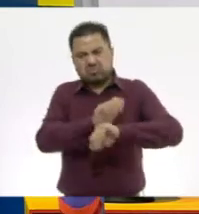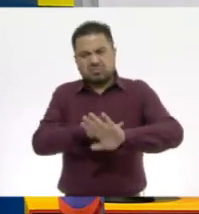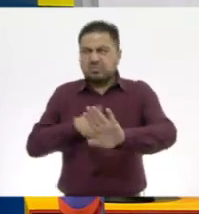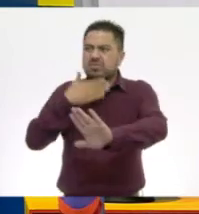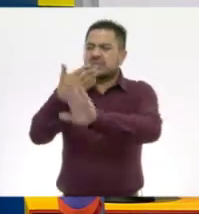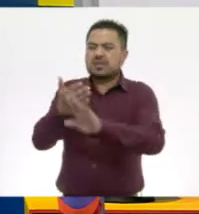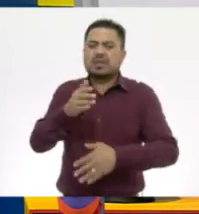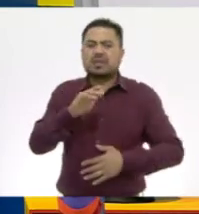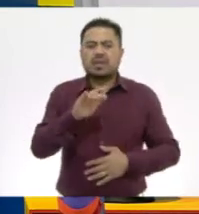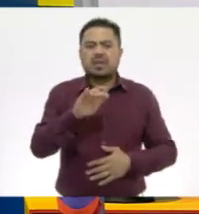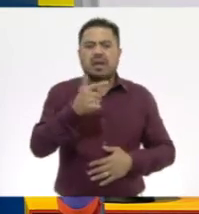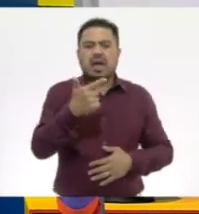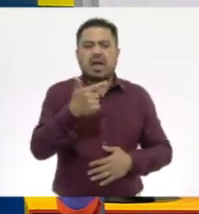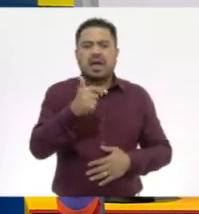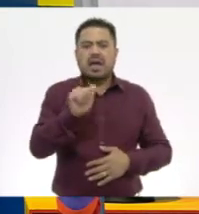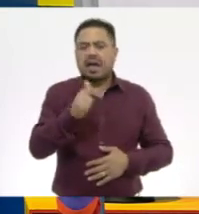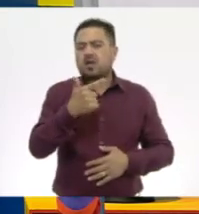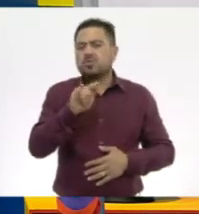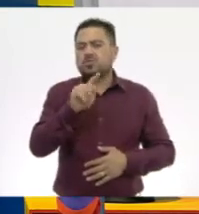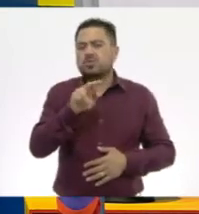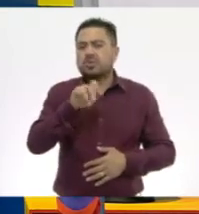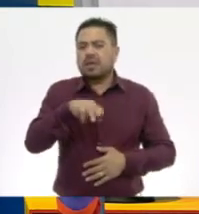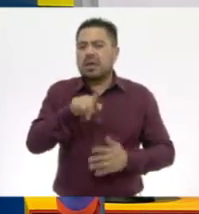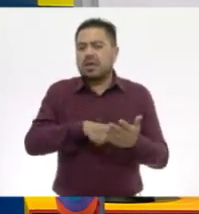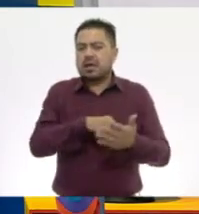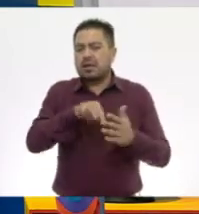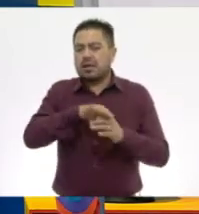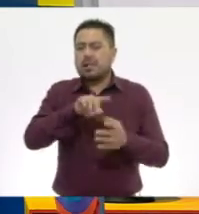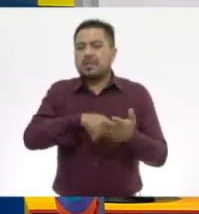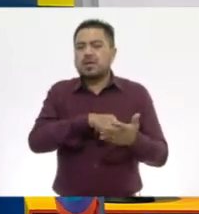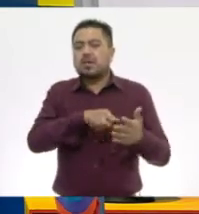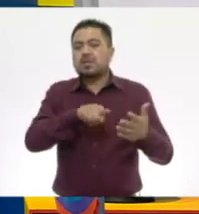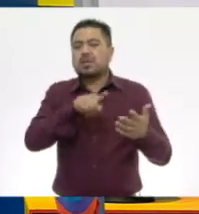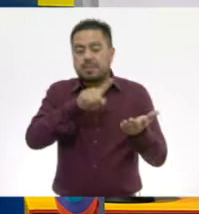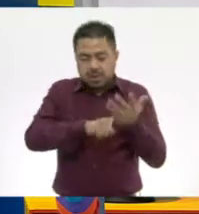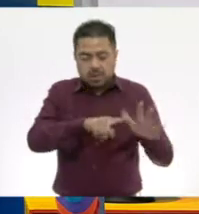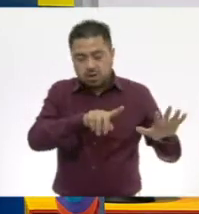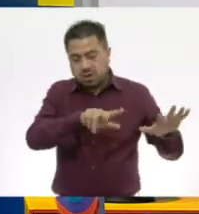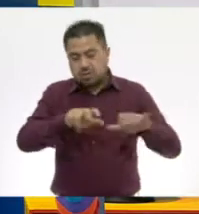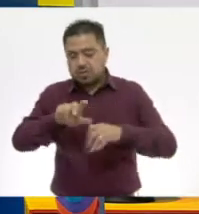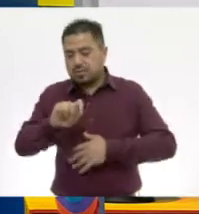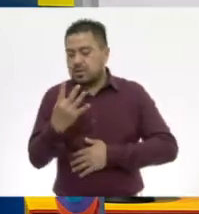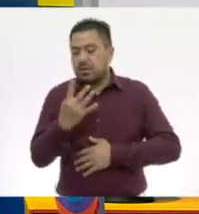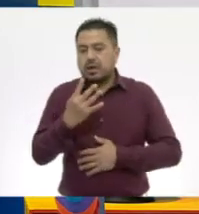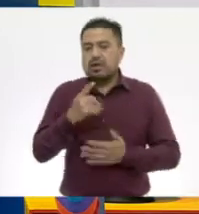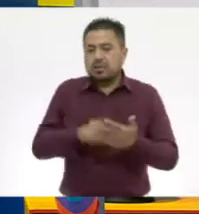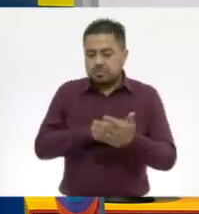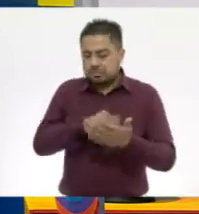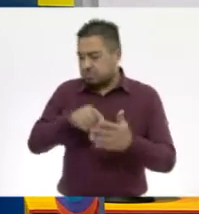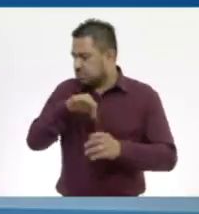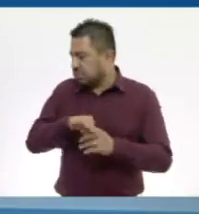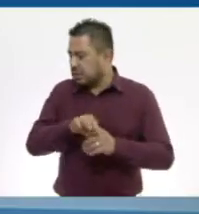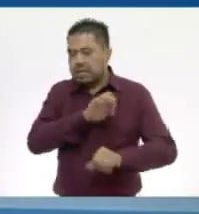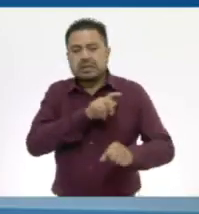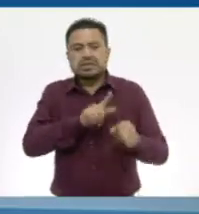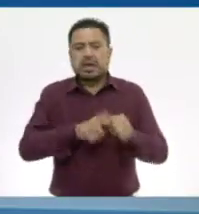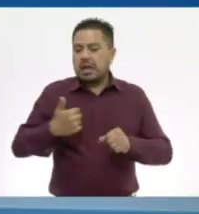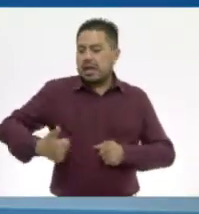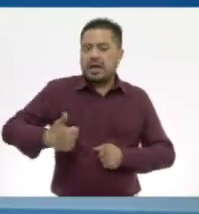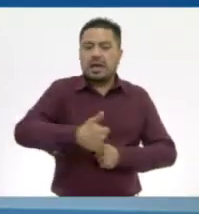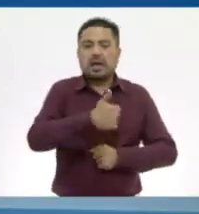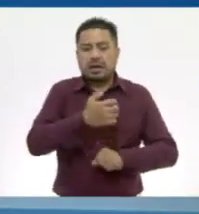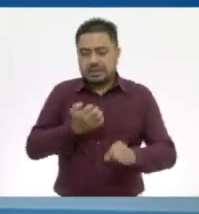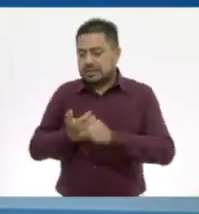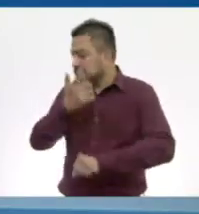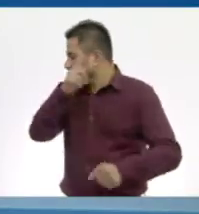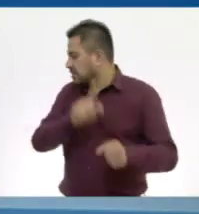de Iturbide. Este fue electo en 1824 en un proceso muy particular, ya que cada legislatura